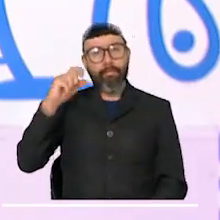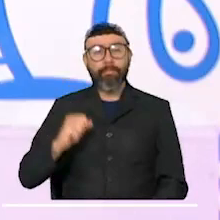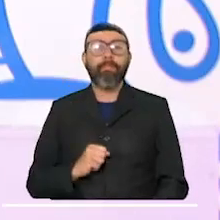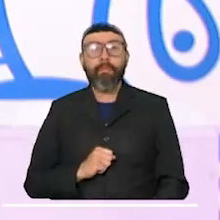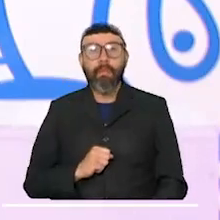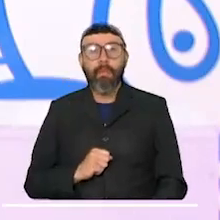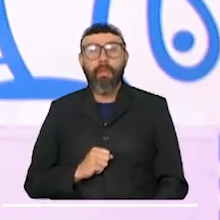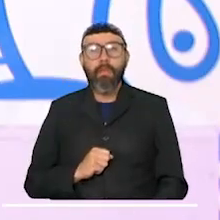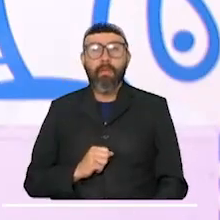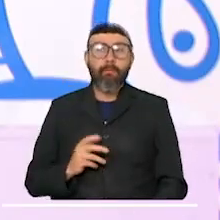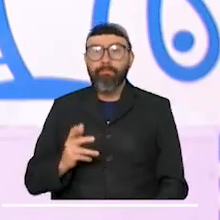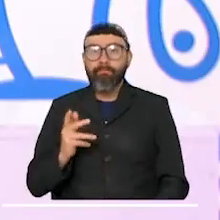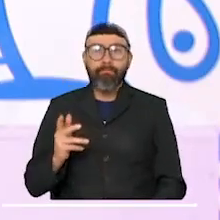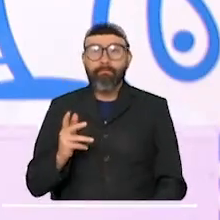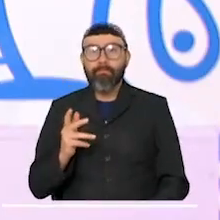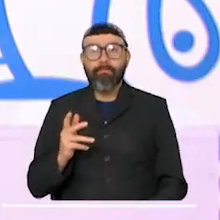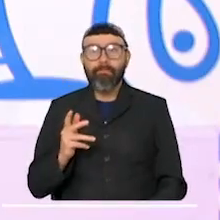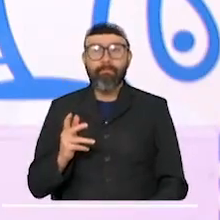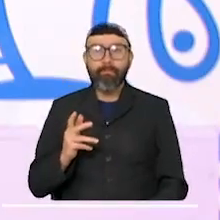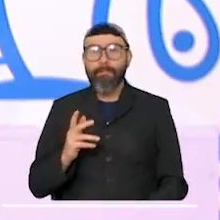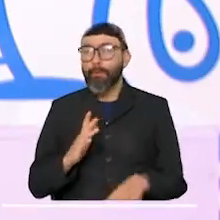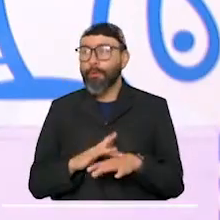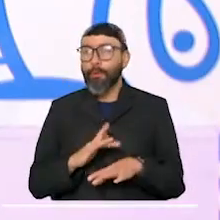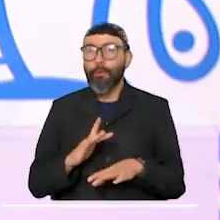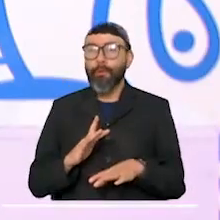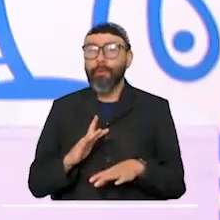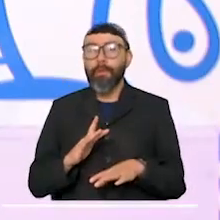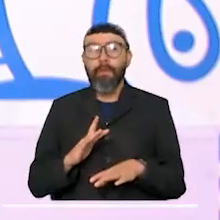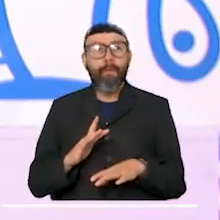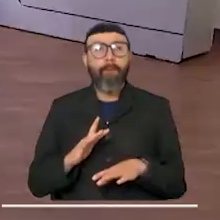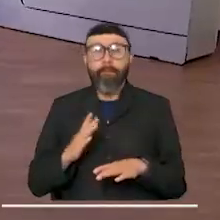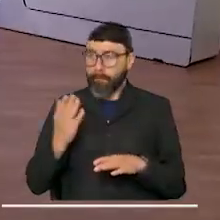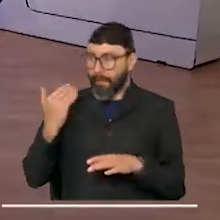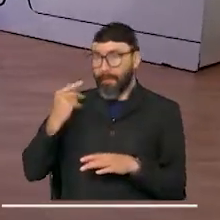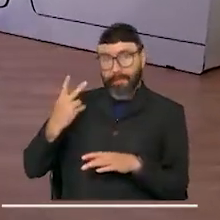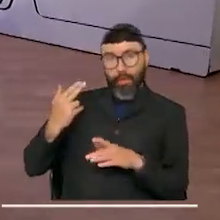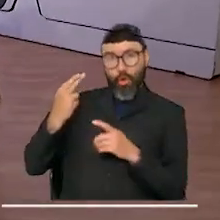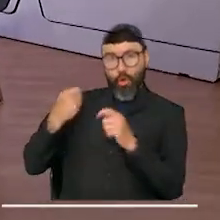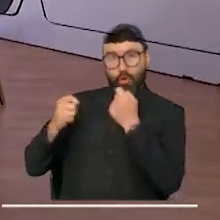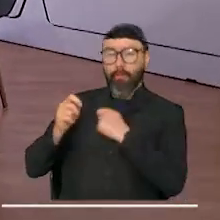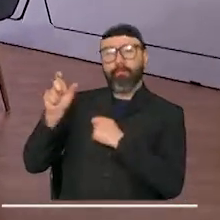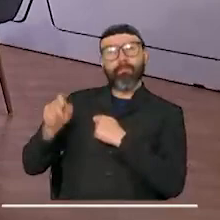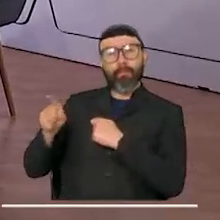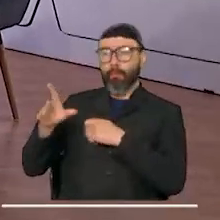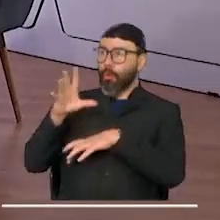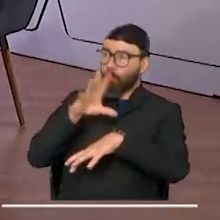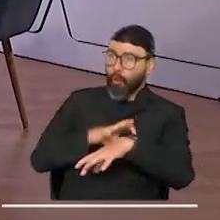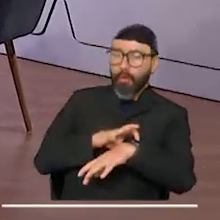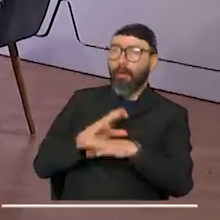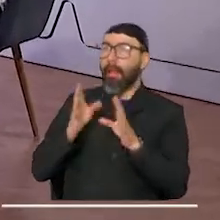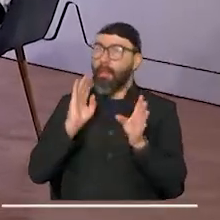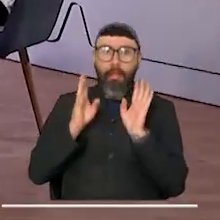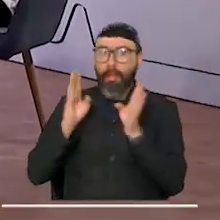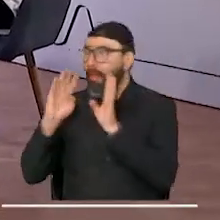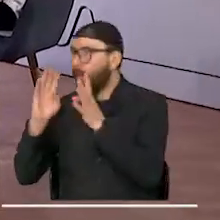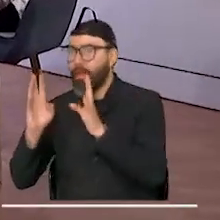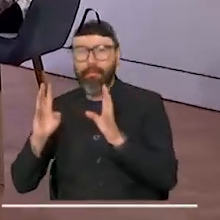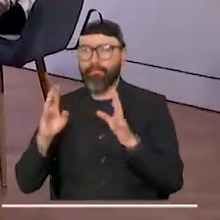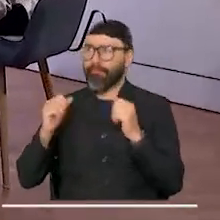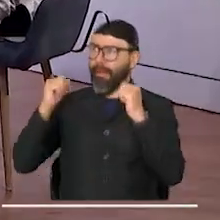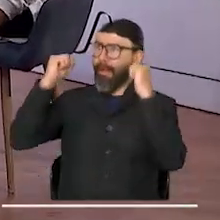me tocó es que en el corte publicitario la doctora de verdad estaban alborotada